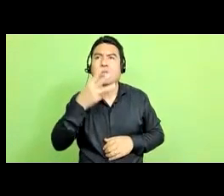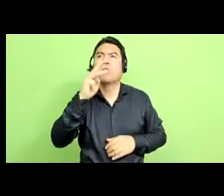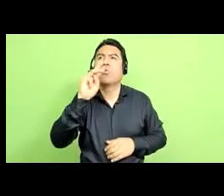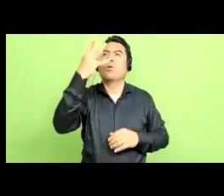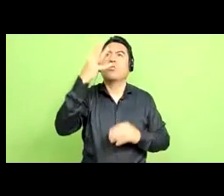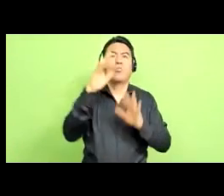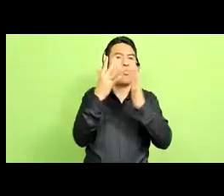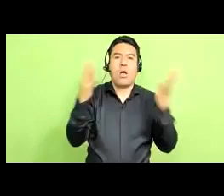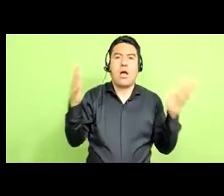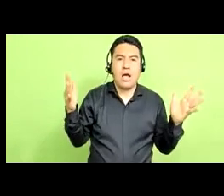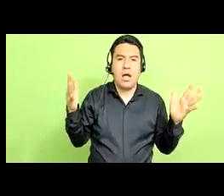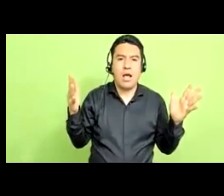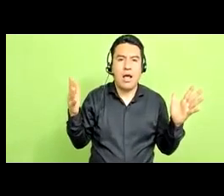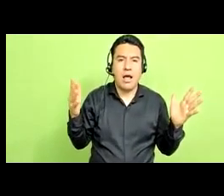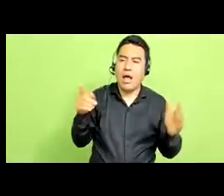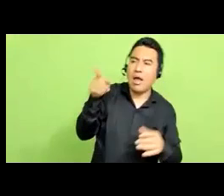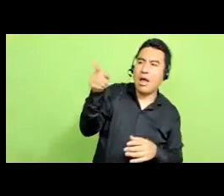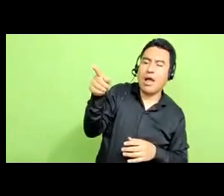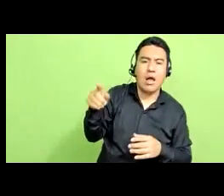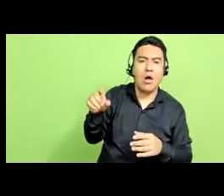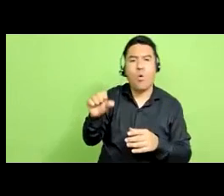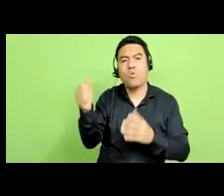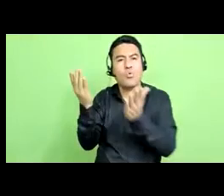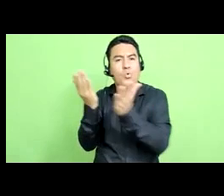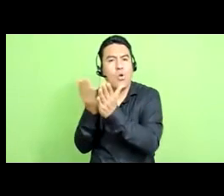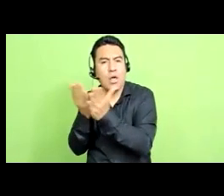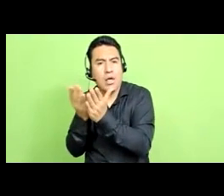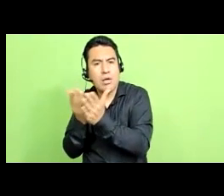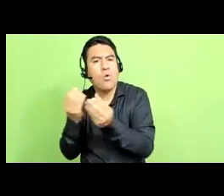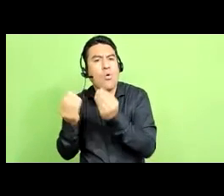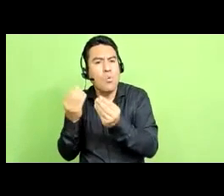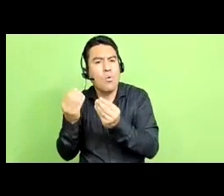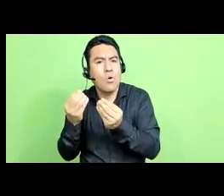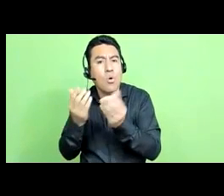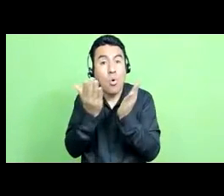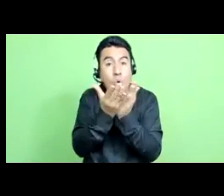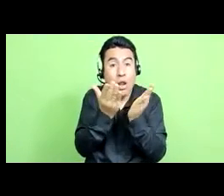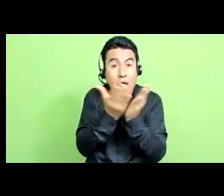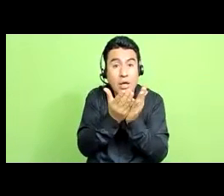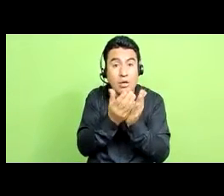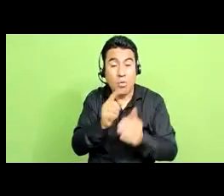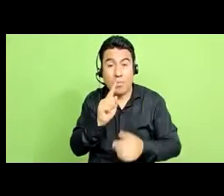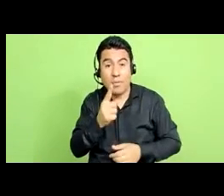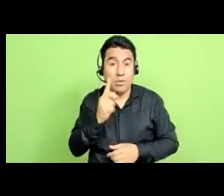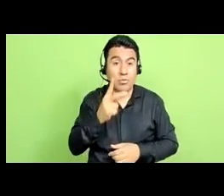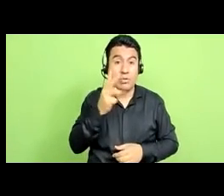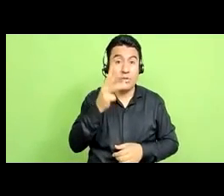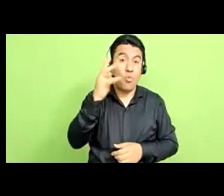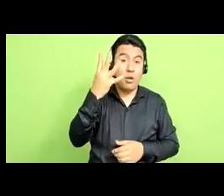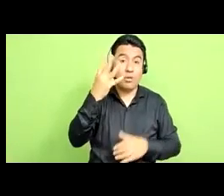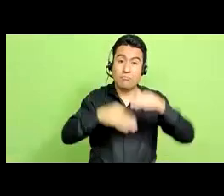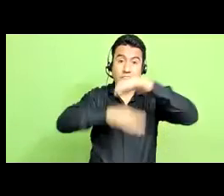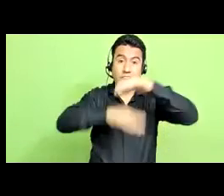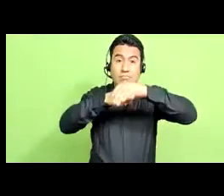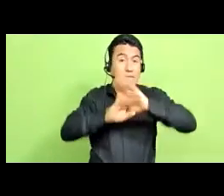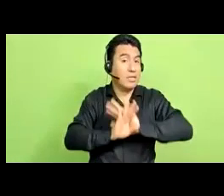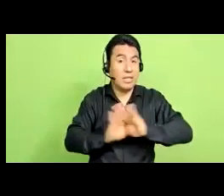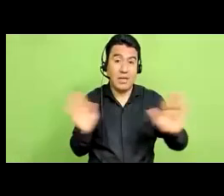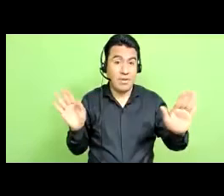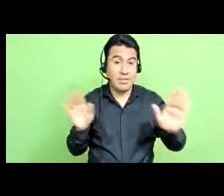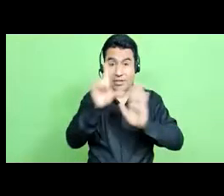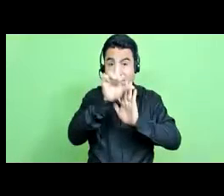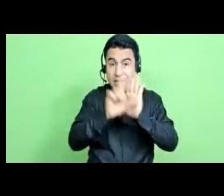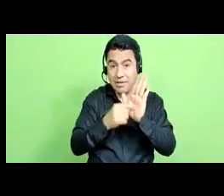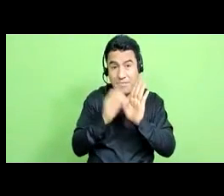y también que los colegios solo tienen autorización para funcionar hasta un cuarto piso según el reglamento vigente entonces